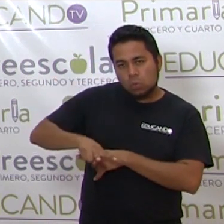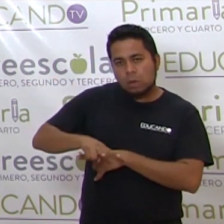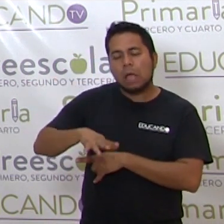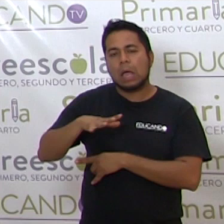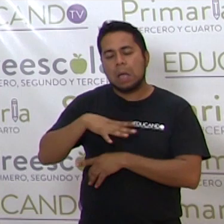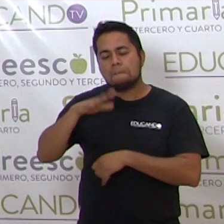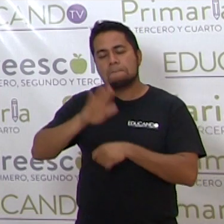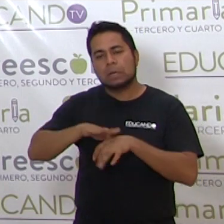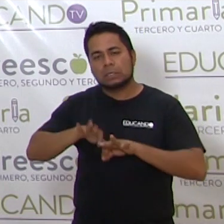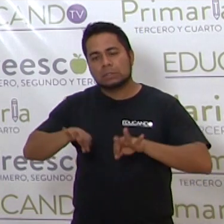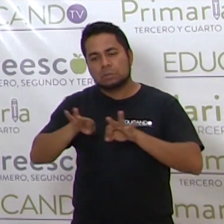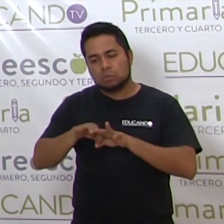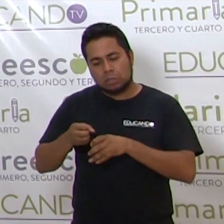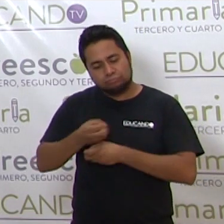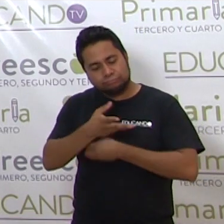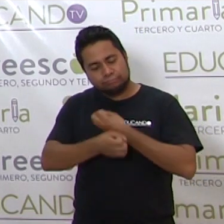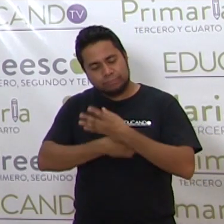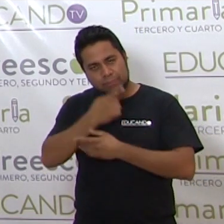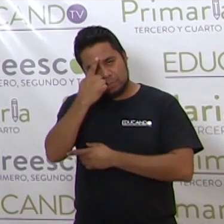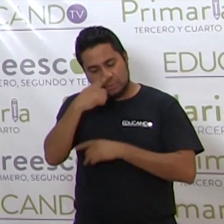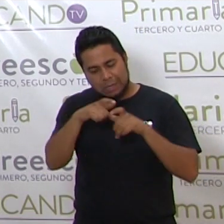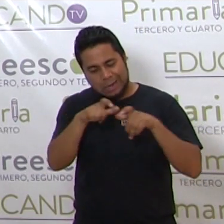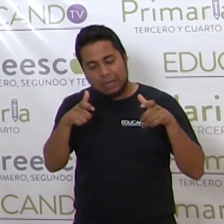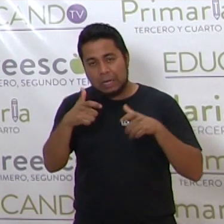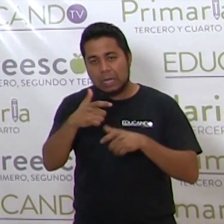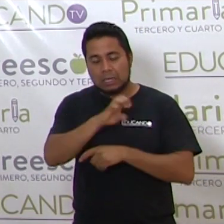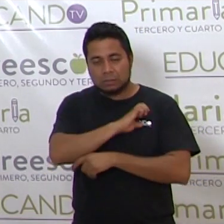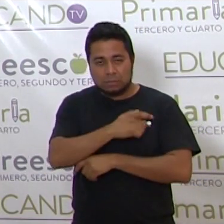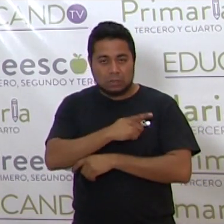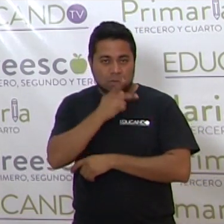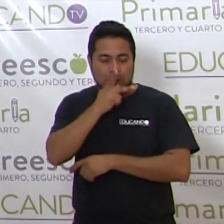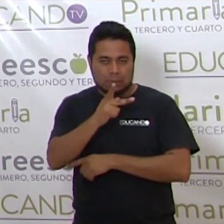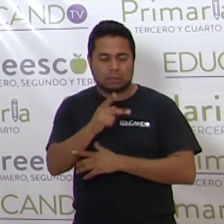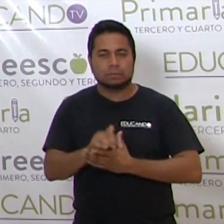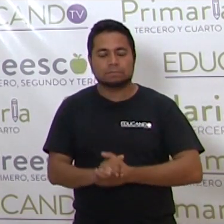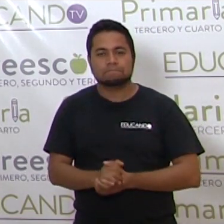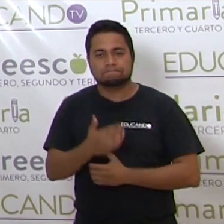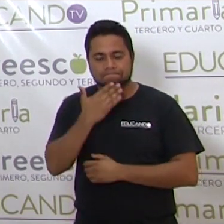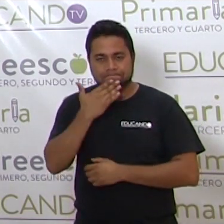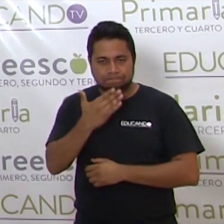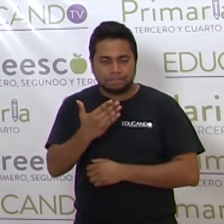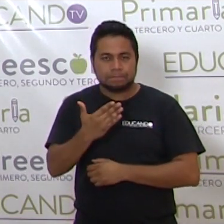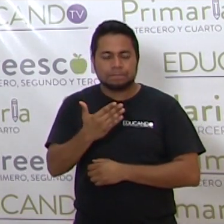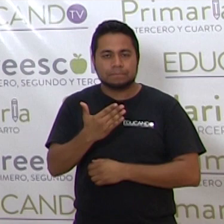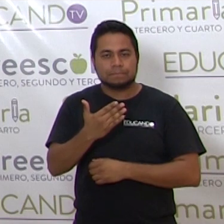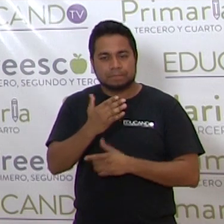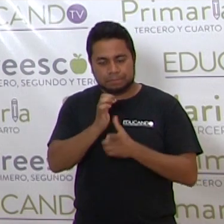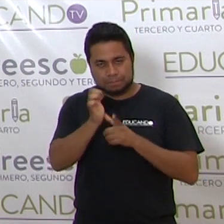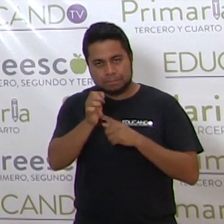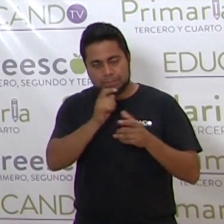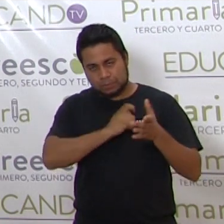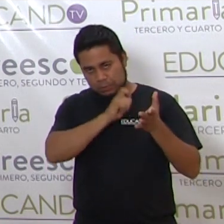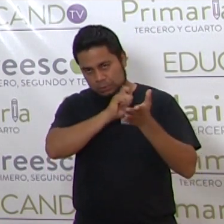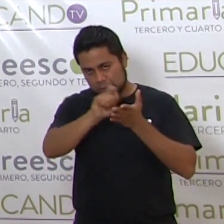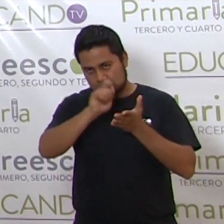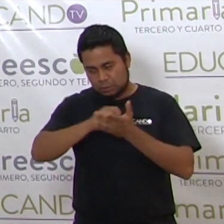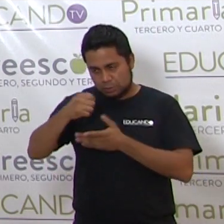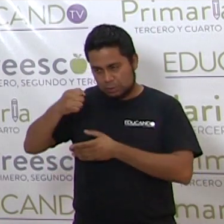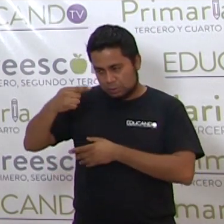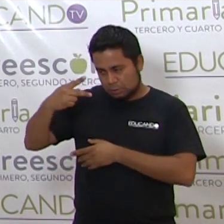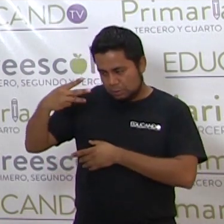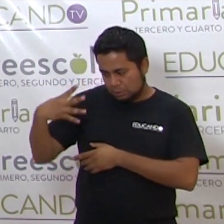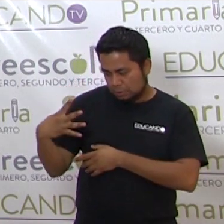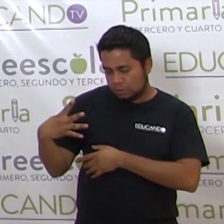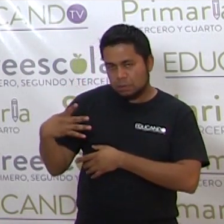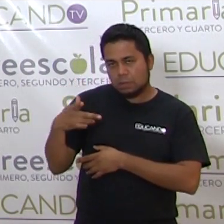contribuciones al español muy bien entonces voy a poner aquí entonces las cuatro lenguas